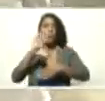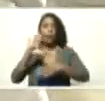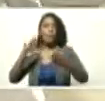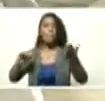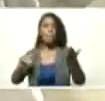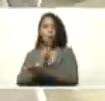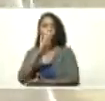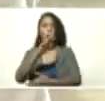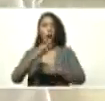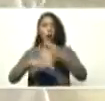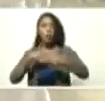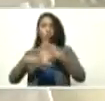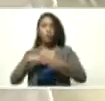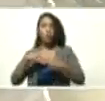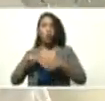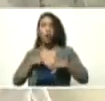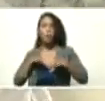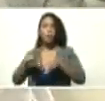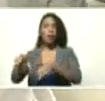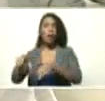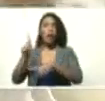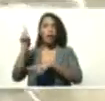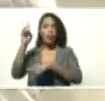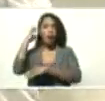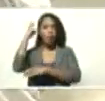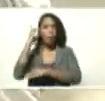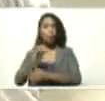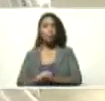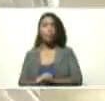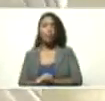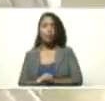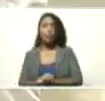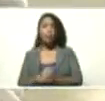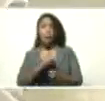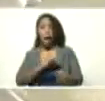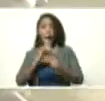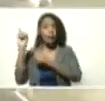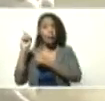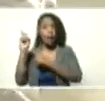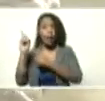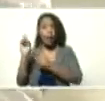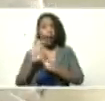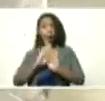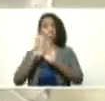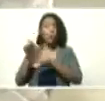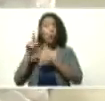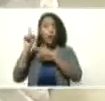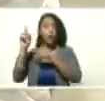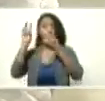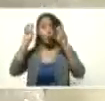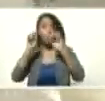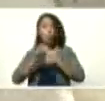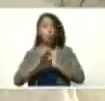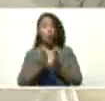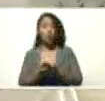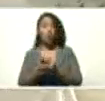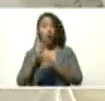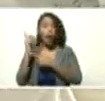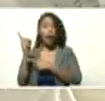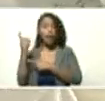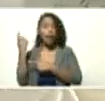la revolución capitalista en Europa. Sin ese aporte de nuestro nuevo mundo, ese